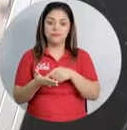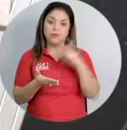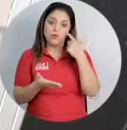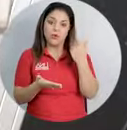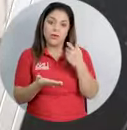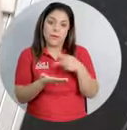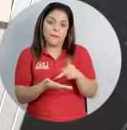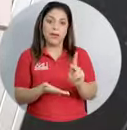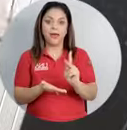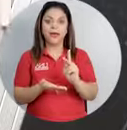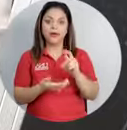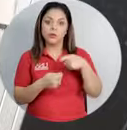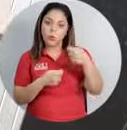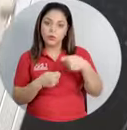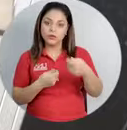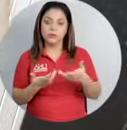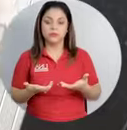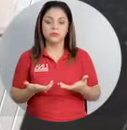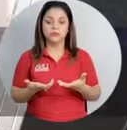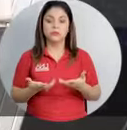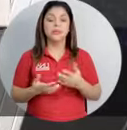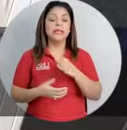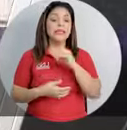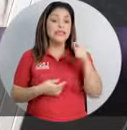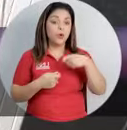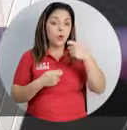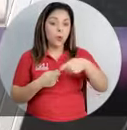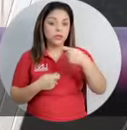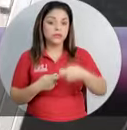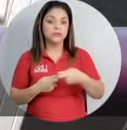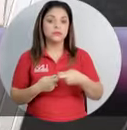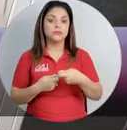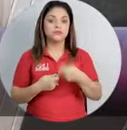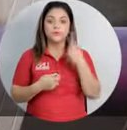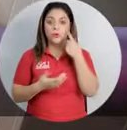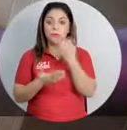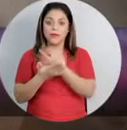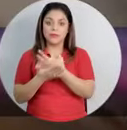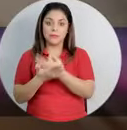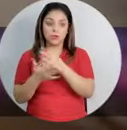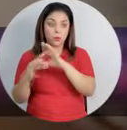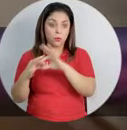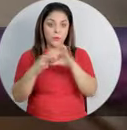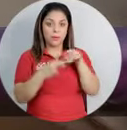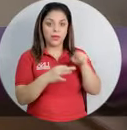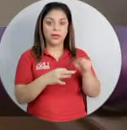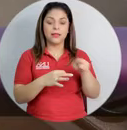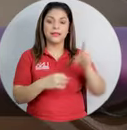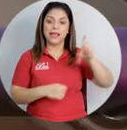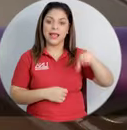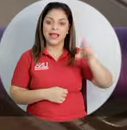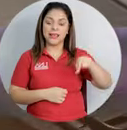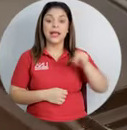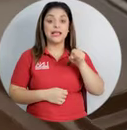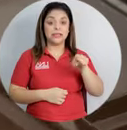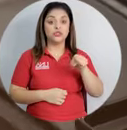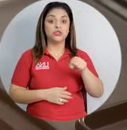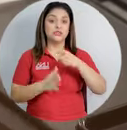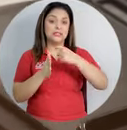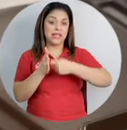al cobro de esas cuotas, que las cuotas asociadas al financiamiento a través de la tarjeta de crédito